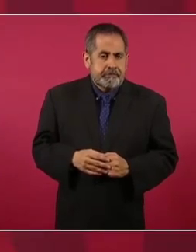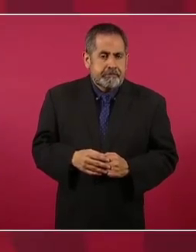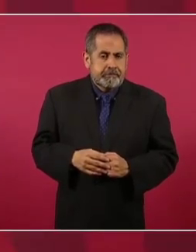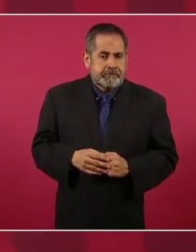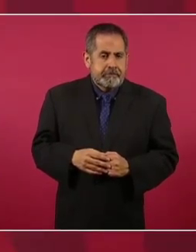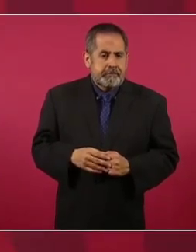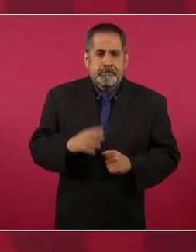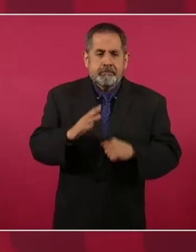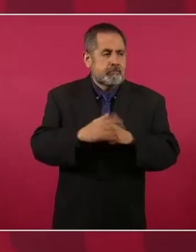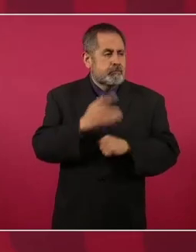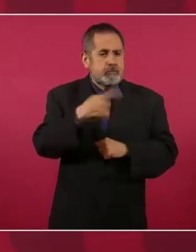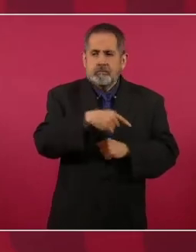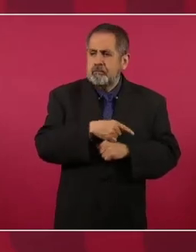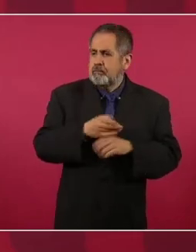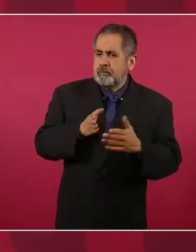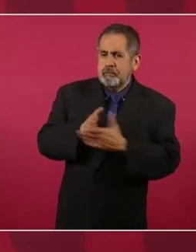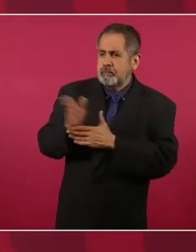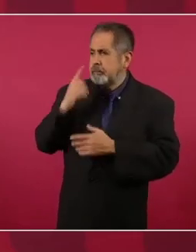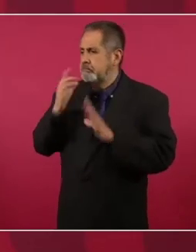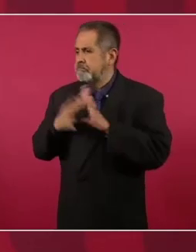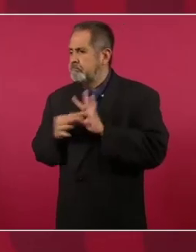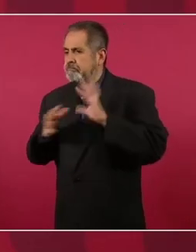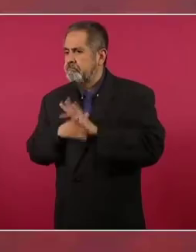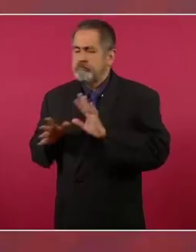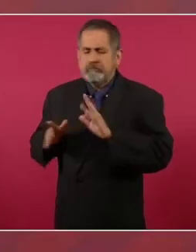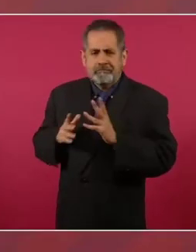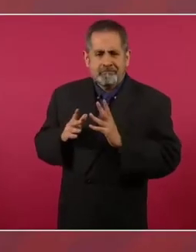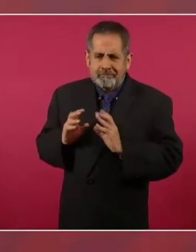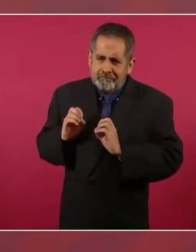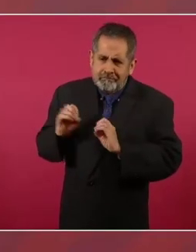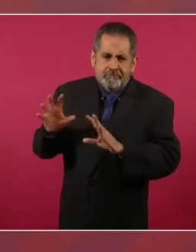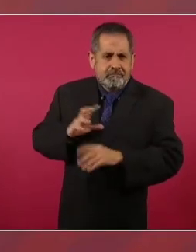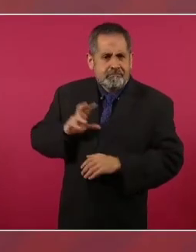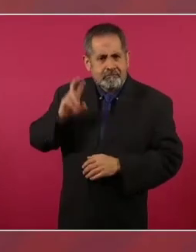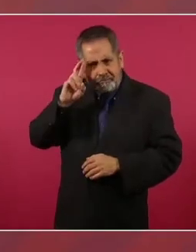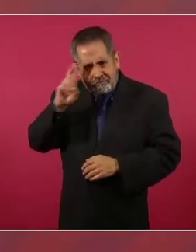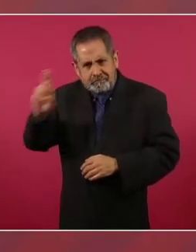se meten en eso? ¿Por qué no respetan?